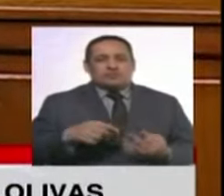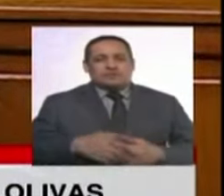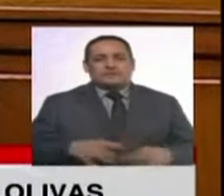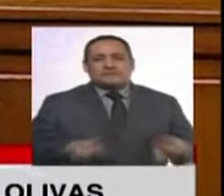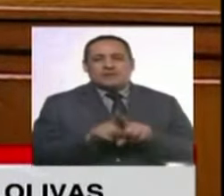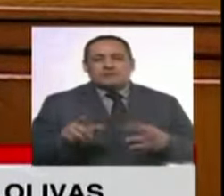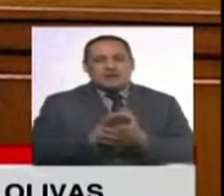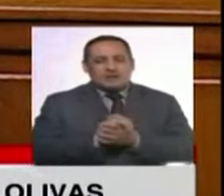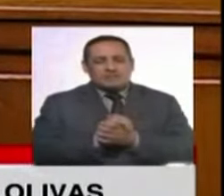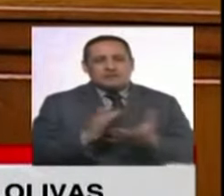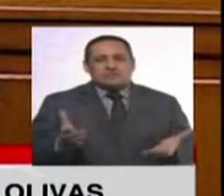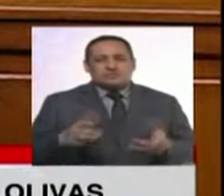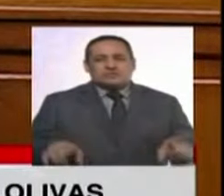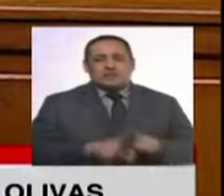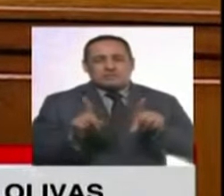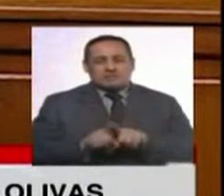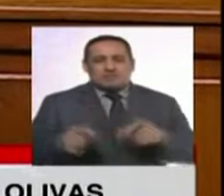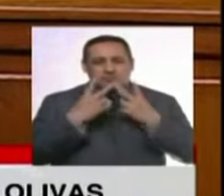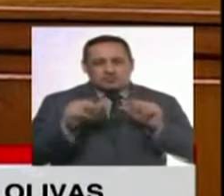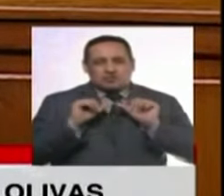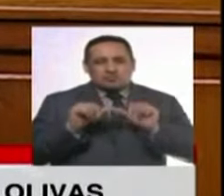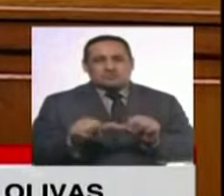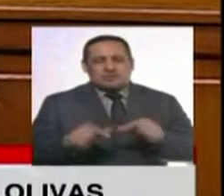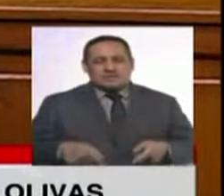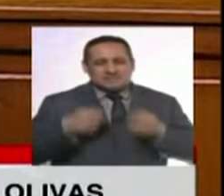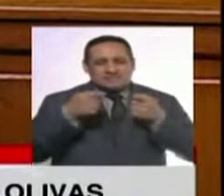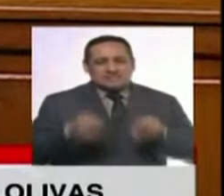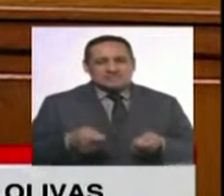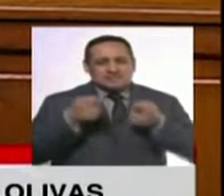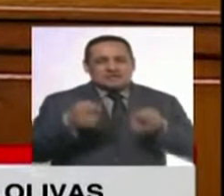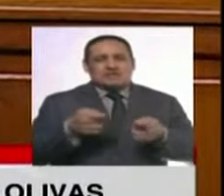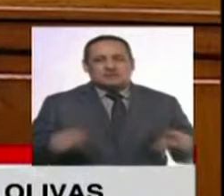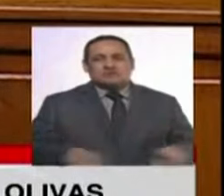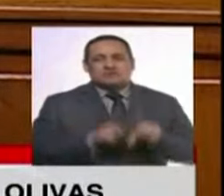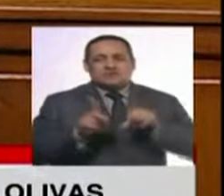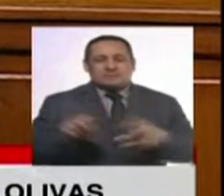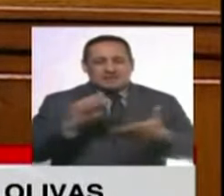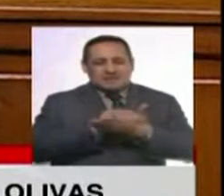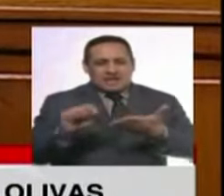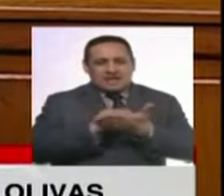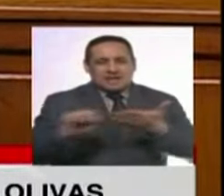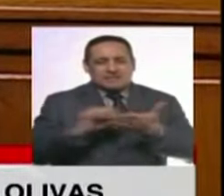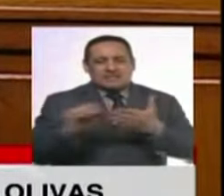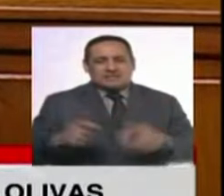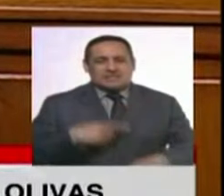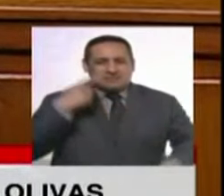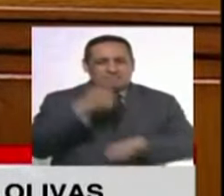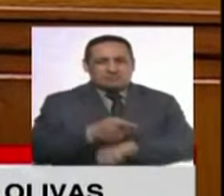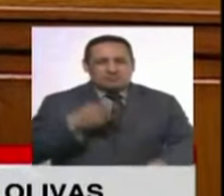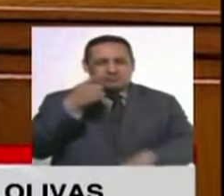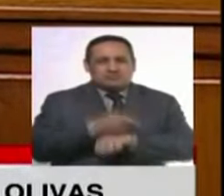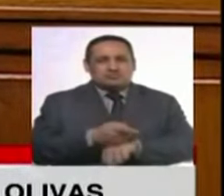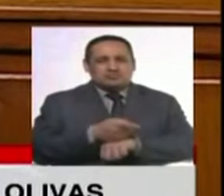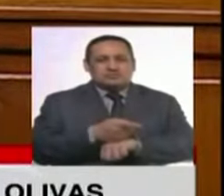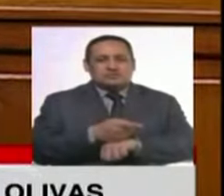colegas vamos a seguir insistiendo en la agenda de interpelación